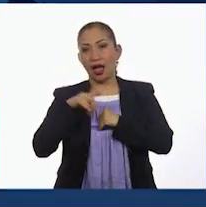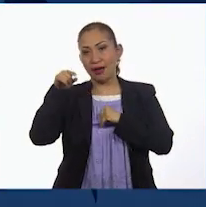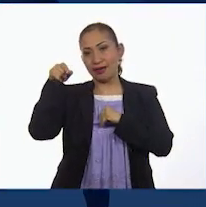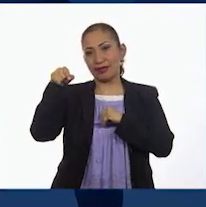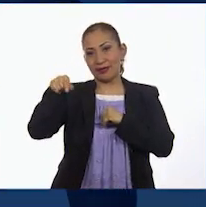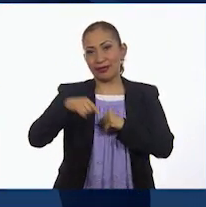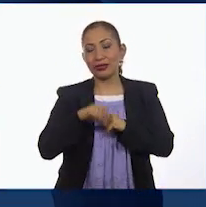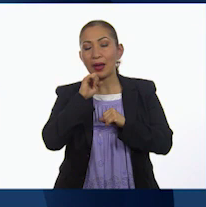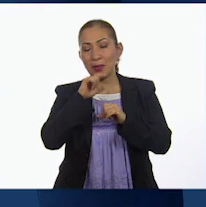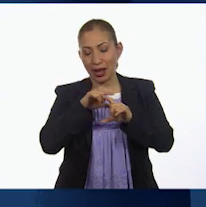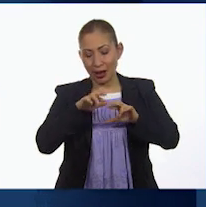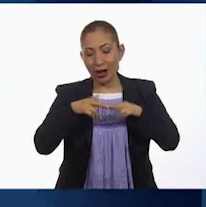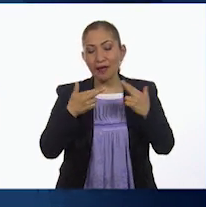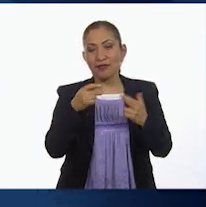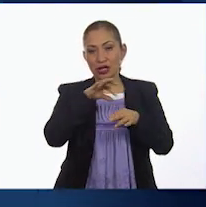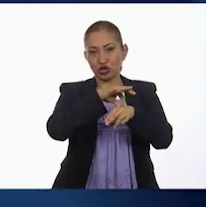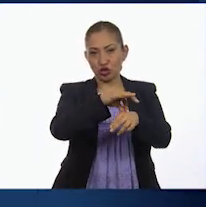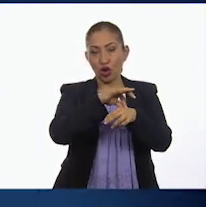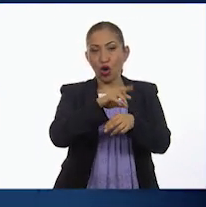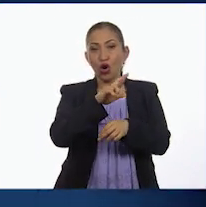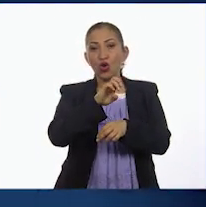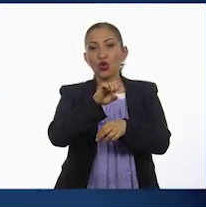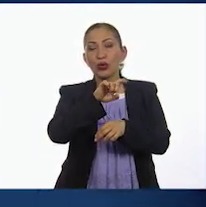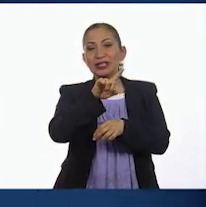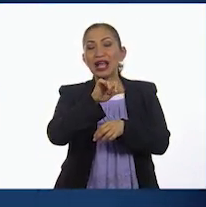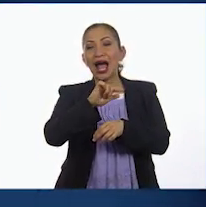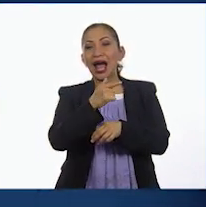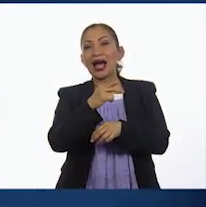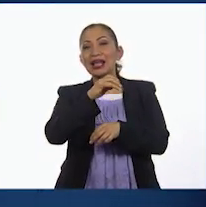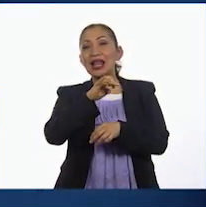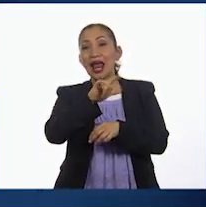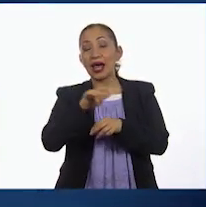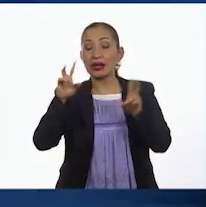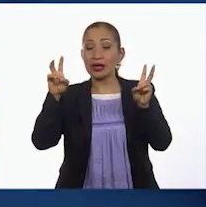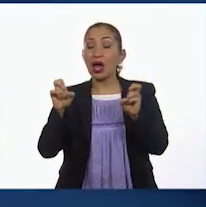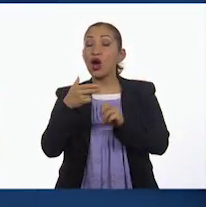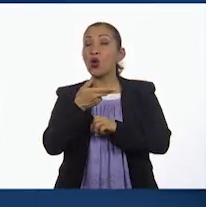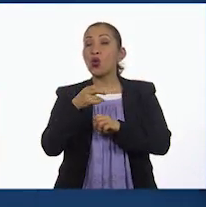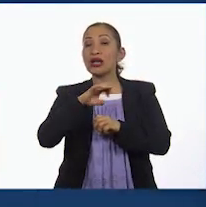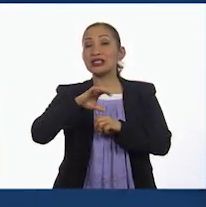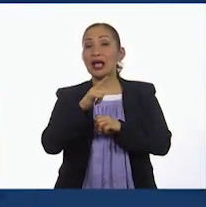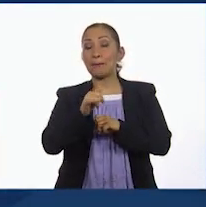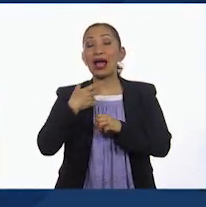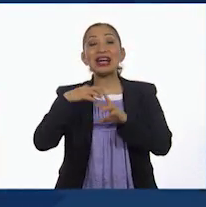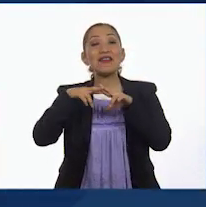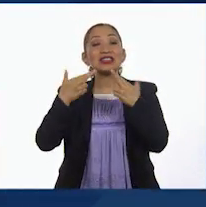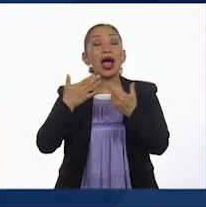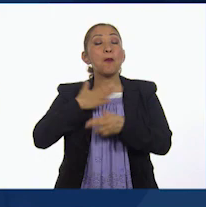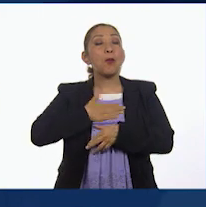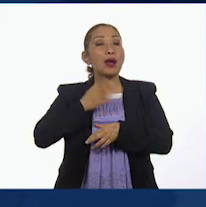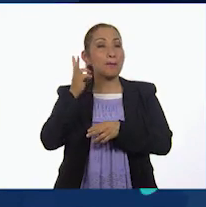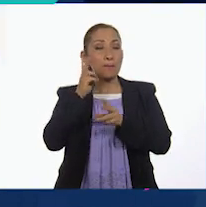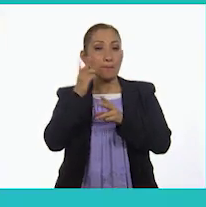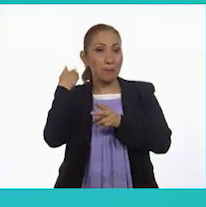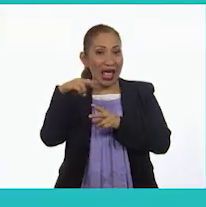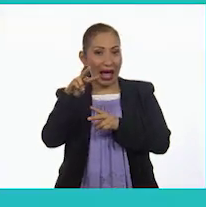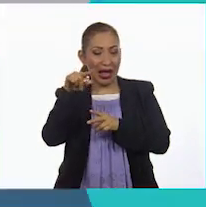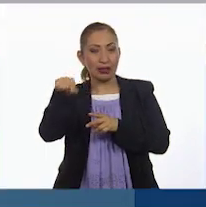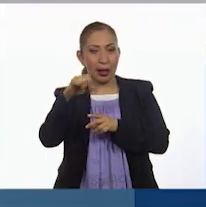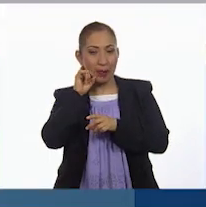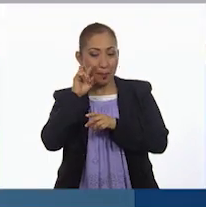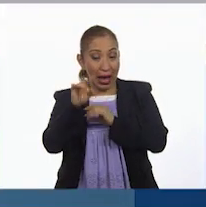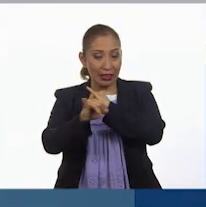Y también está la revista de Ruiz Aguilar Armando, Huichapan, en la revista Buen Viaje, y también está disponible en esta